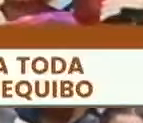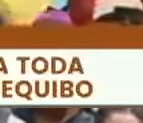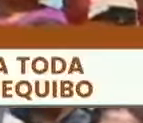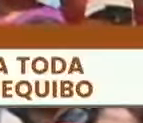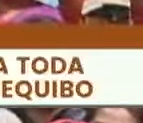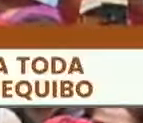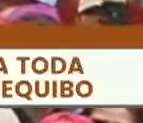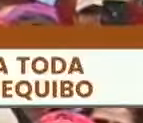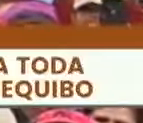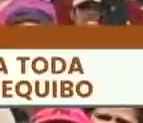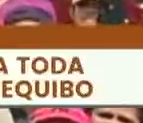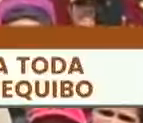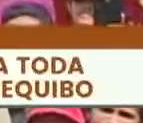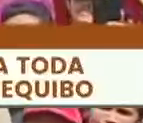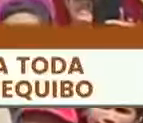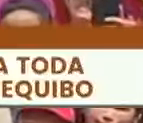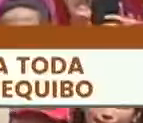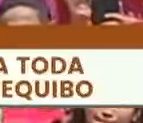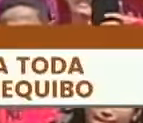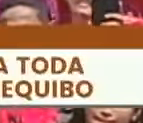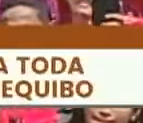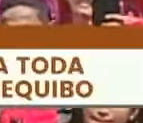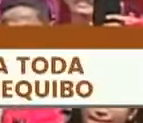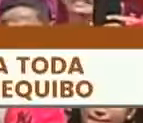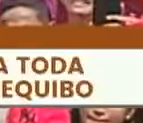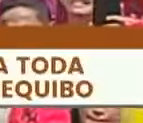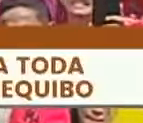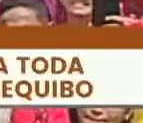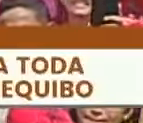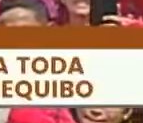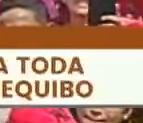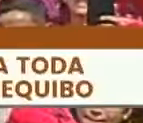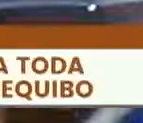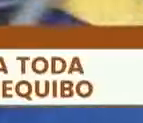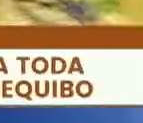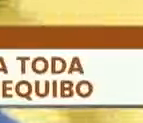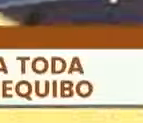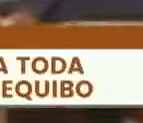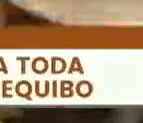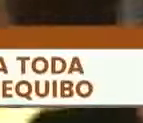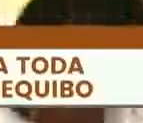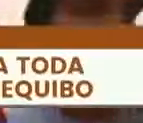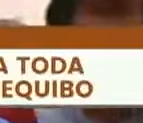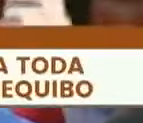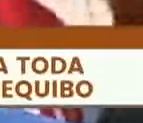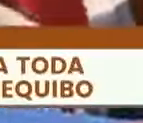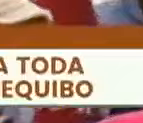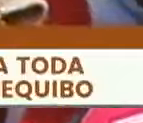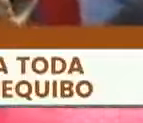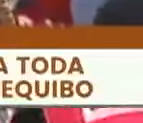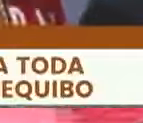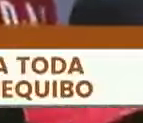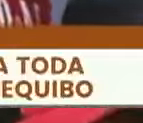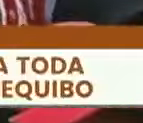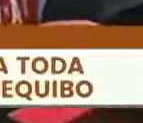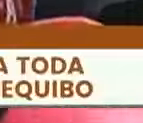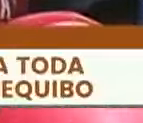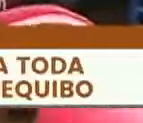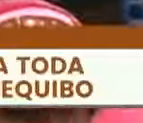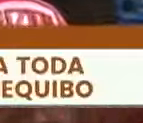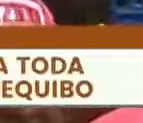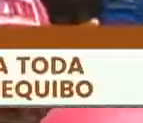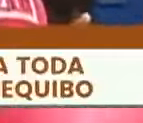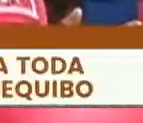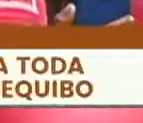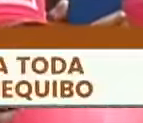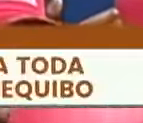1777 Ecutuatane Dibuía, ATG España Muecuacore. Después 1835 Ecutamaja Naminae,